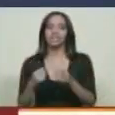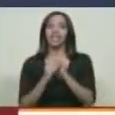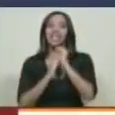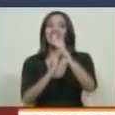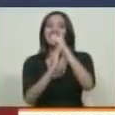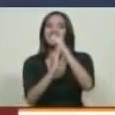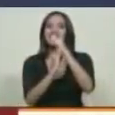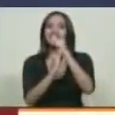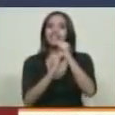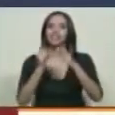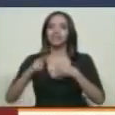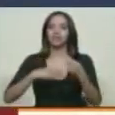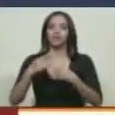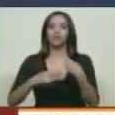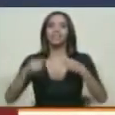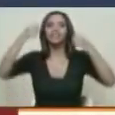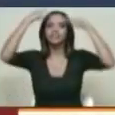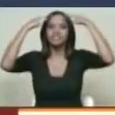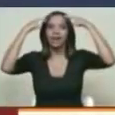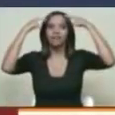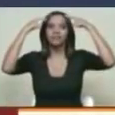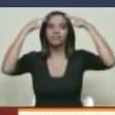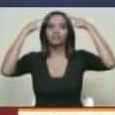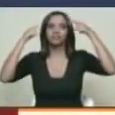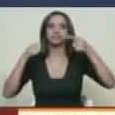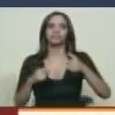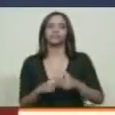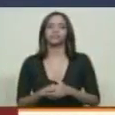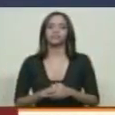esta revolución, Hugo Chávez,